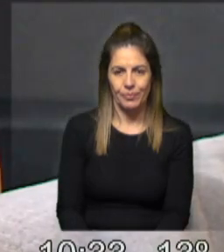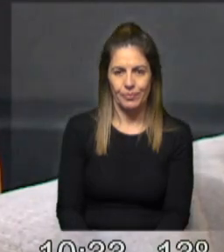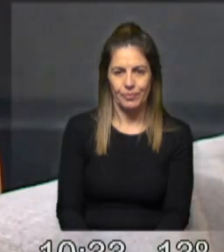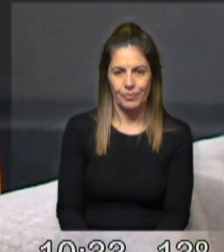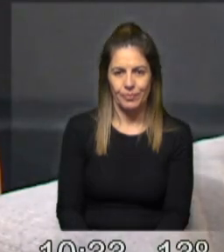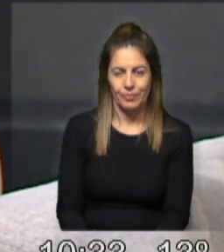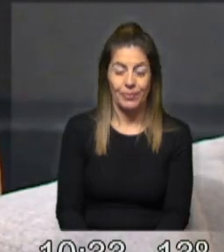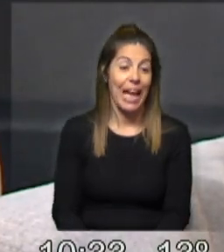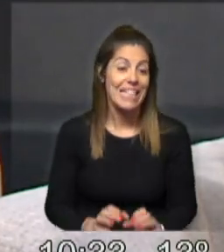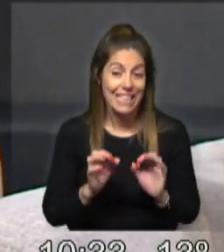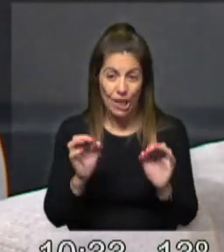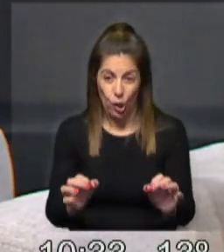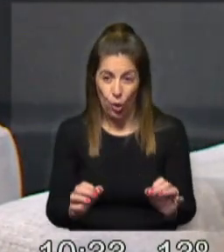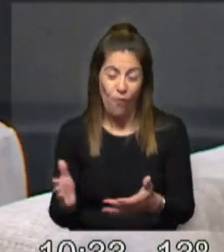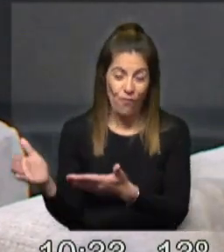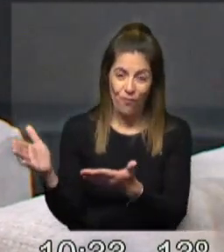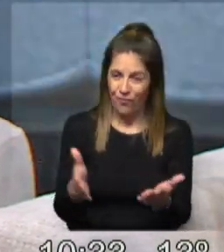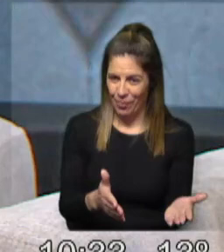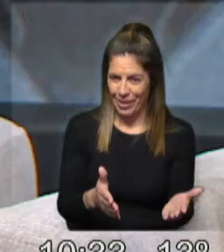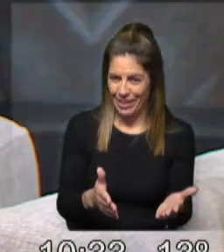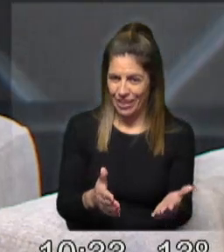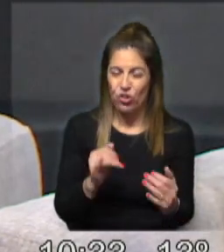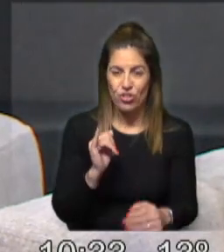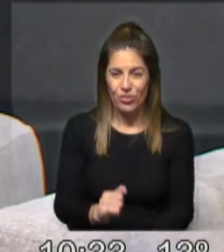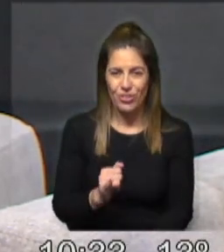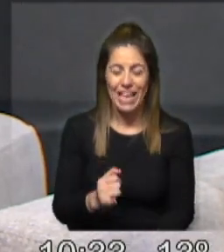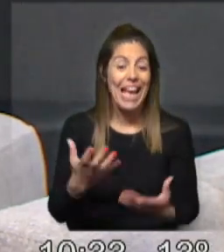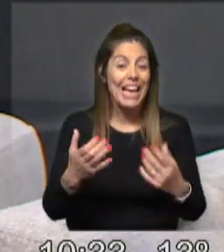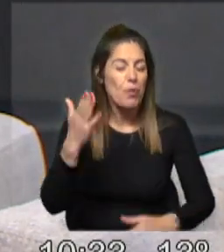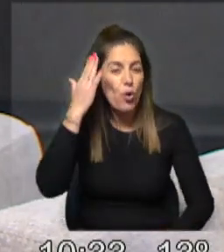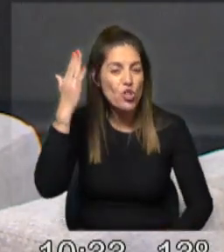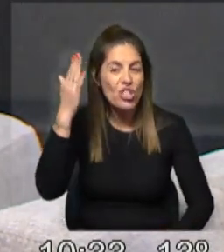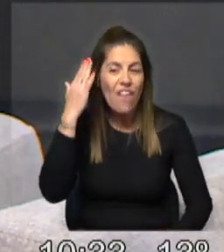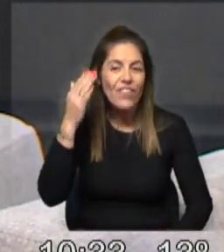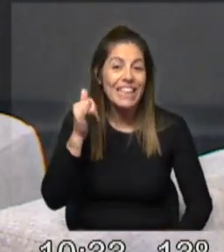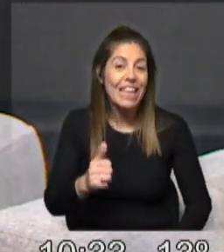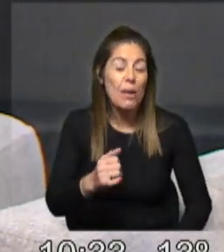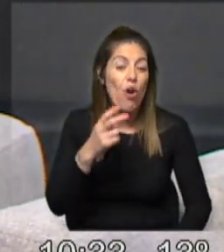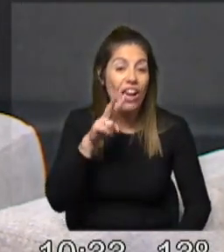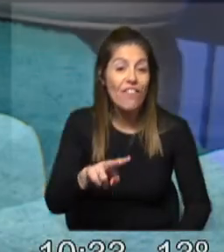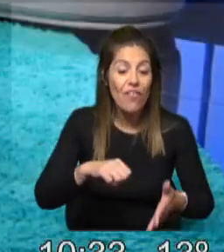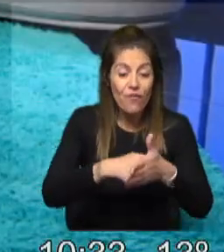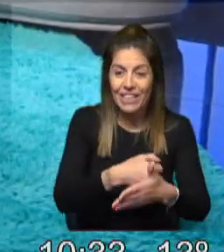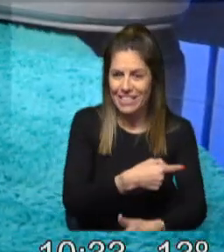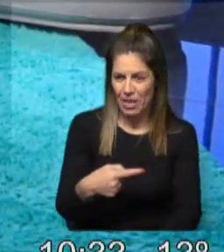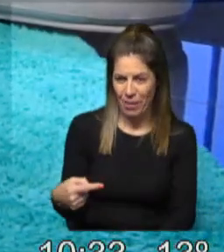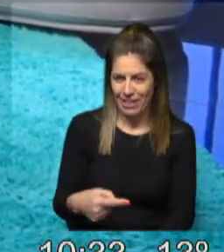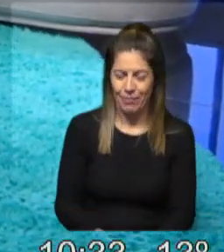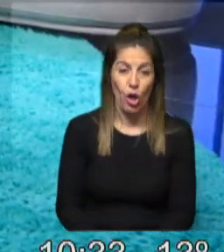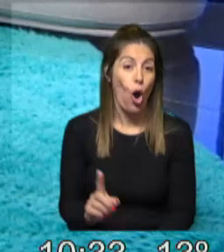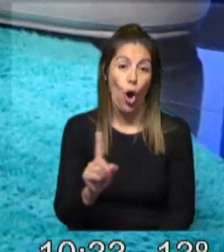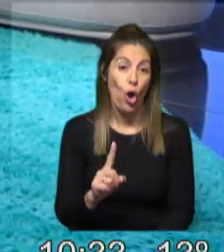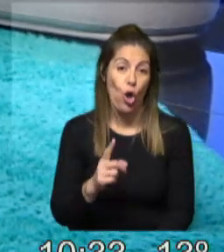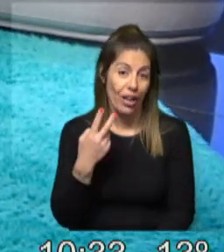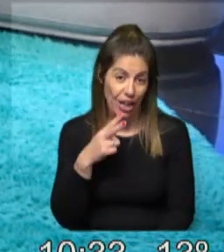Bienvenido. Llegó el Cuervo Umpierres y le damos la bienvenida, por supuesto, porque queremos saber qué es lo que tenemos que ver este fin de semana, Cuervo. O lo que no hay que ver.